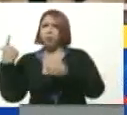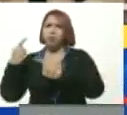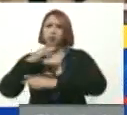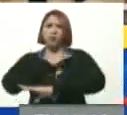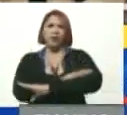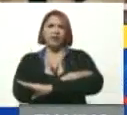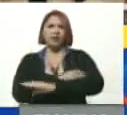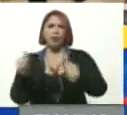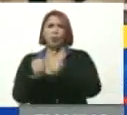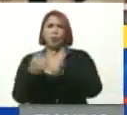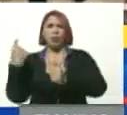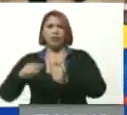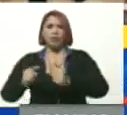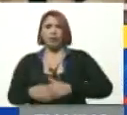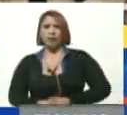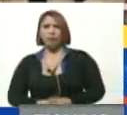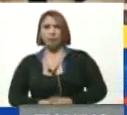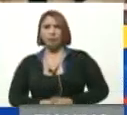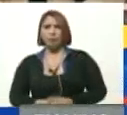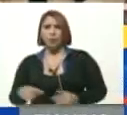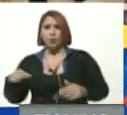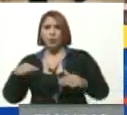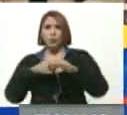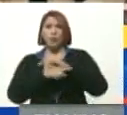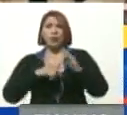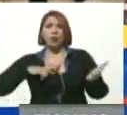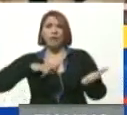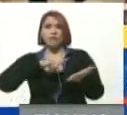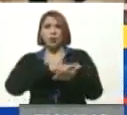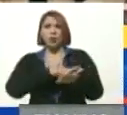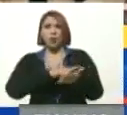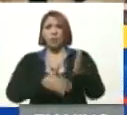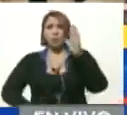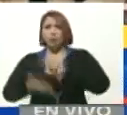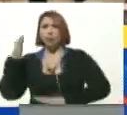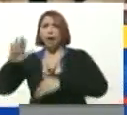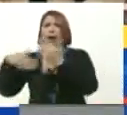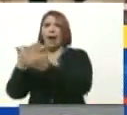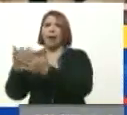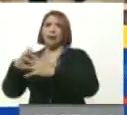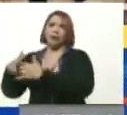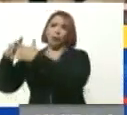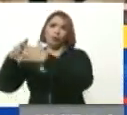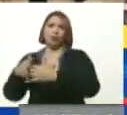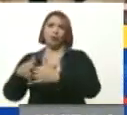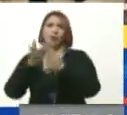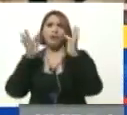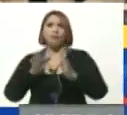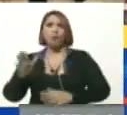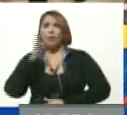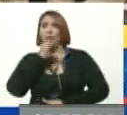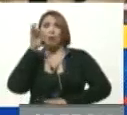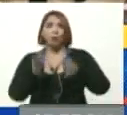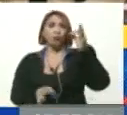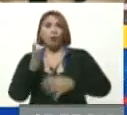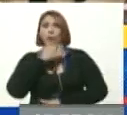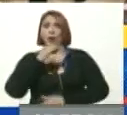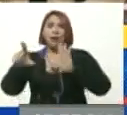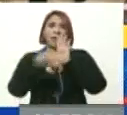con lo que tenía, lo montaron en el avión y se lo llevaron de manera injusta, ilegal, inconstitucional, de